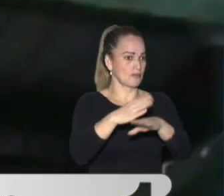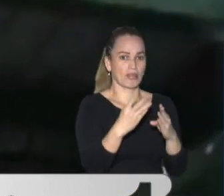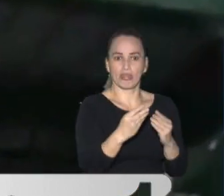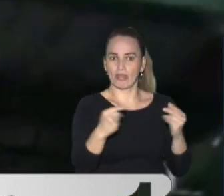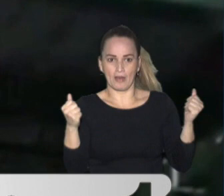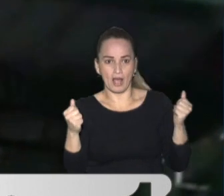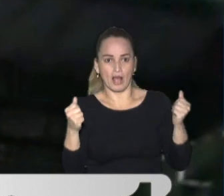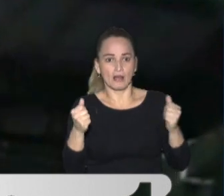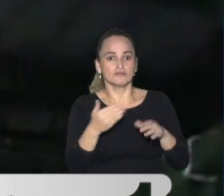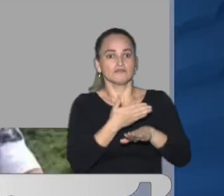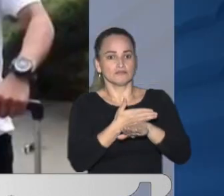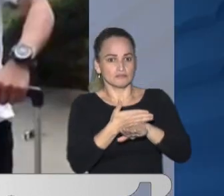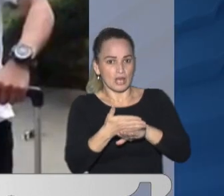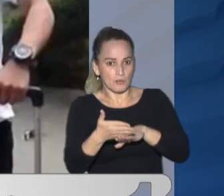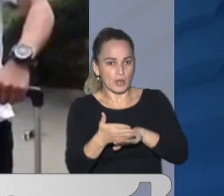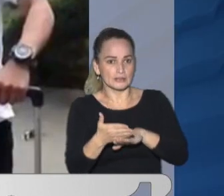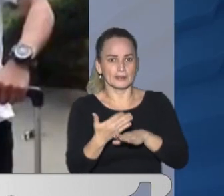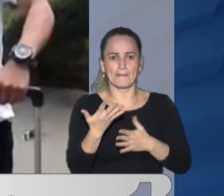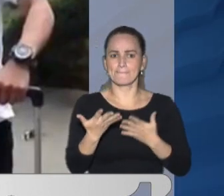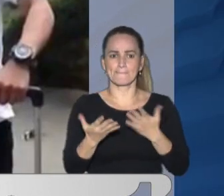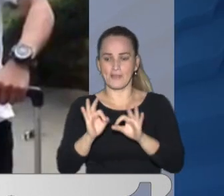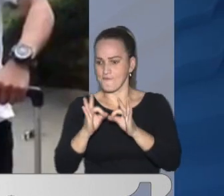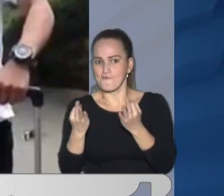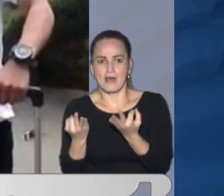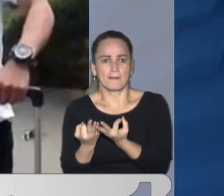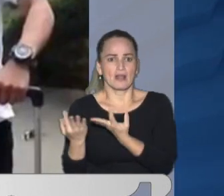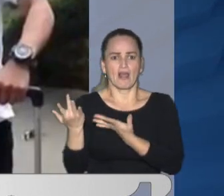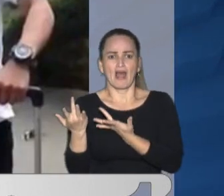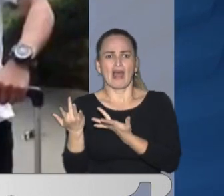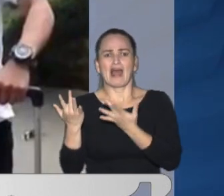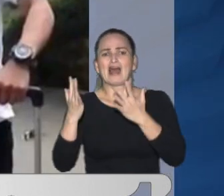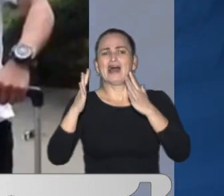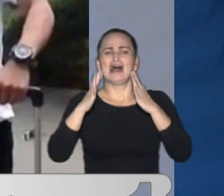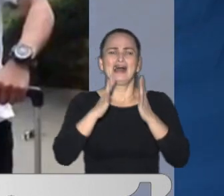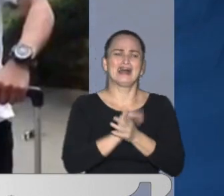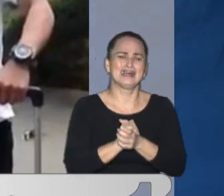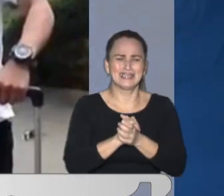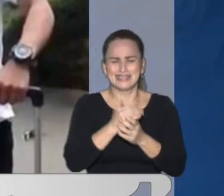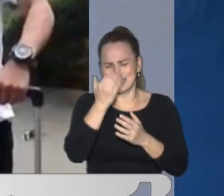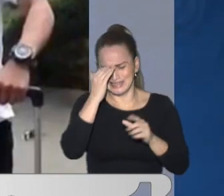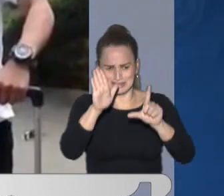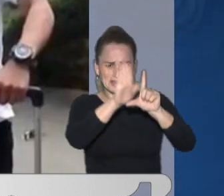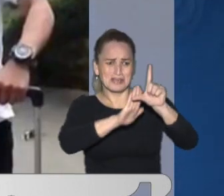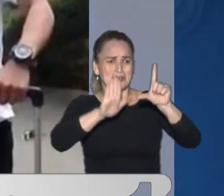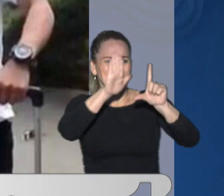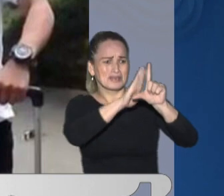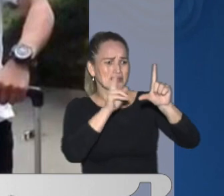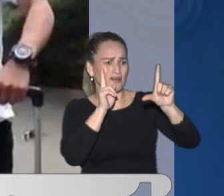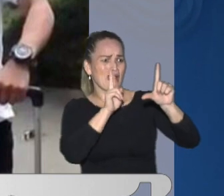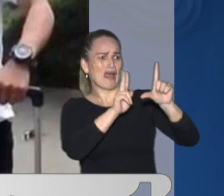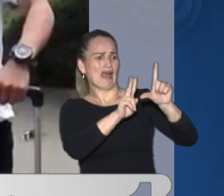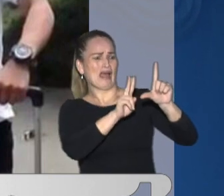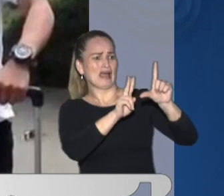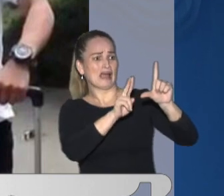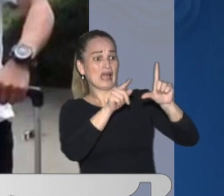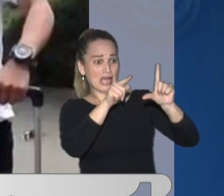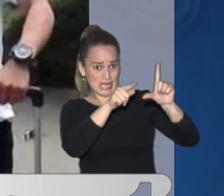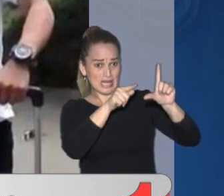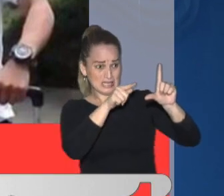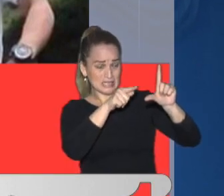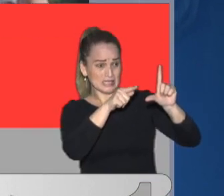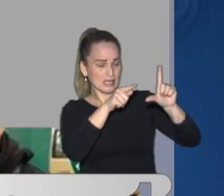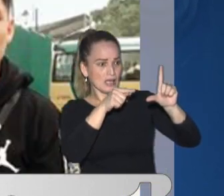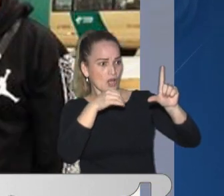desaparecido, pero días después, la esperanza de su familia se desvaneció al ver un macabro video en el que se muestra cómo Silvano fue